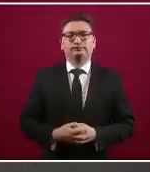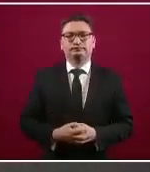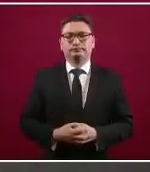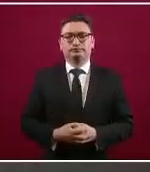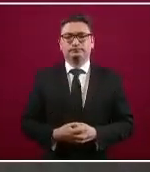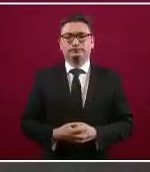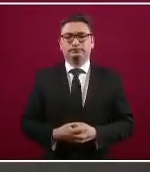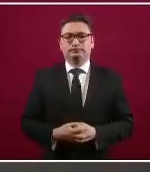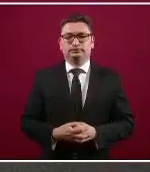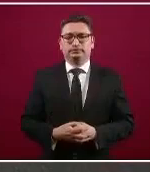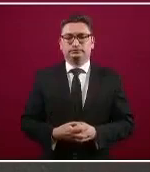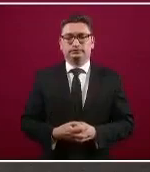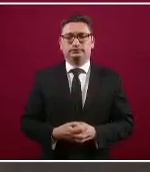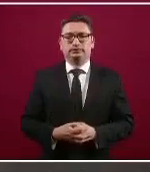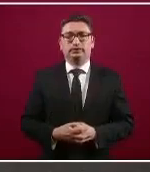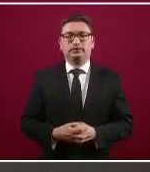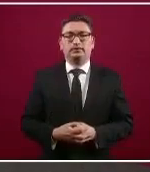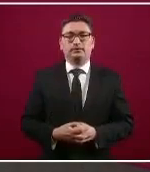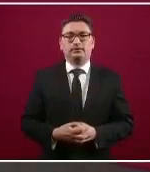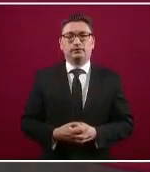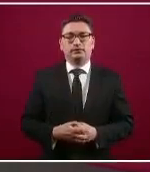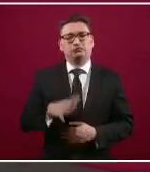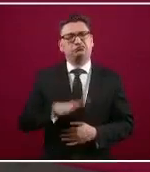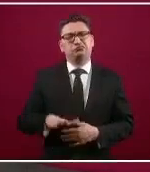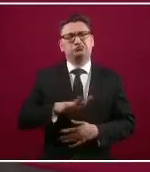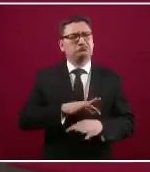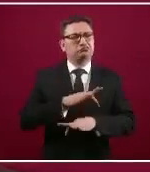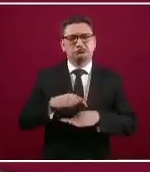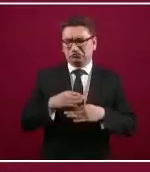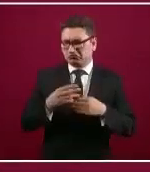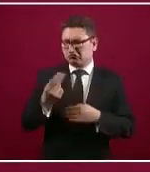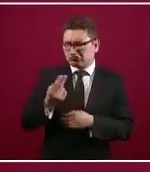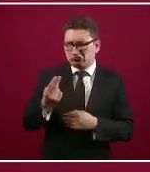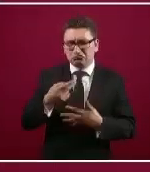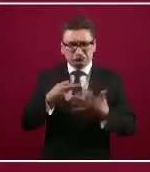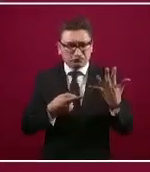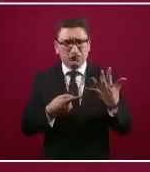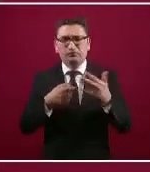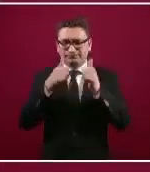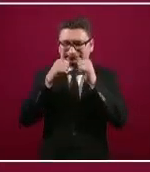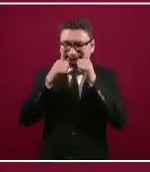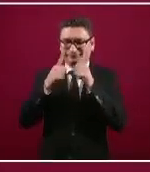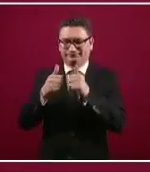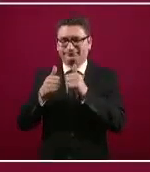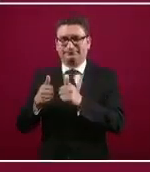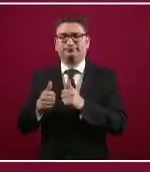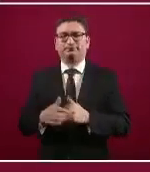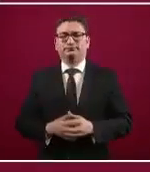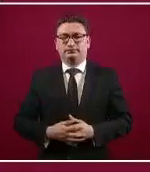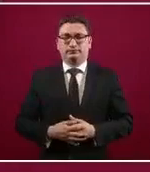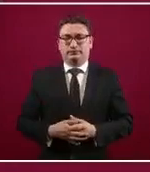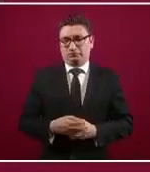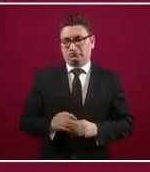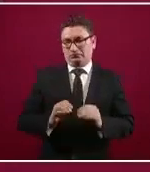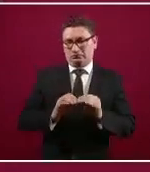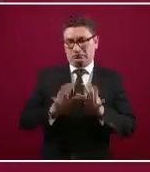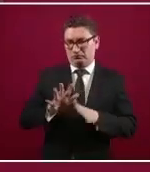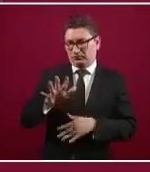para atender las necesidades. Entonces, vamos bien. En el caso de Valle de